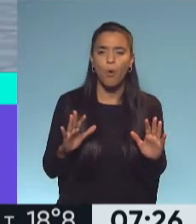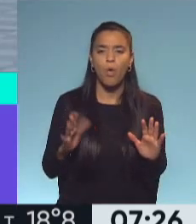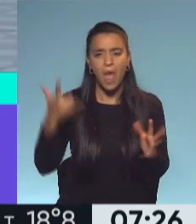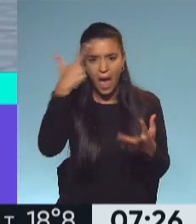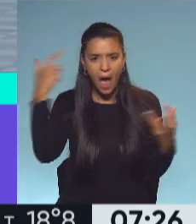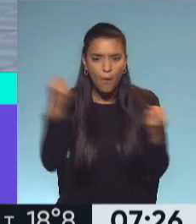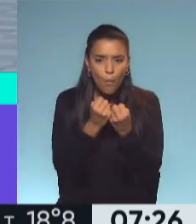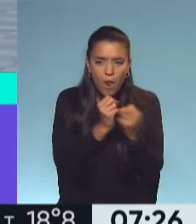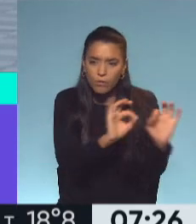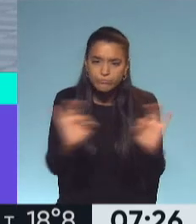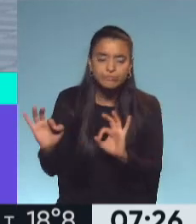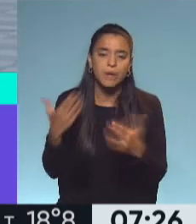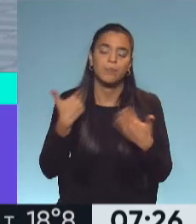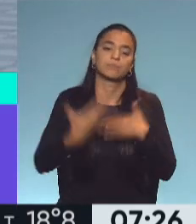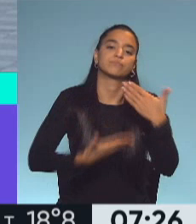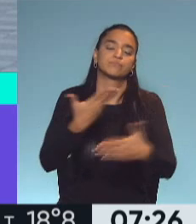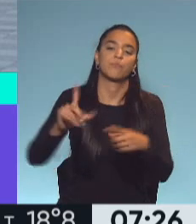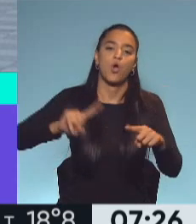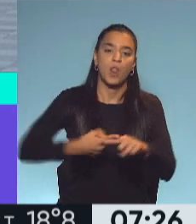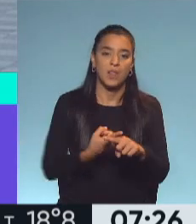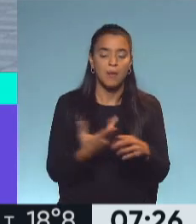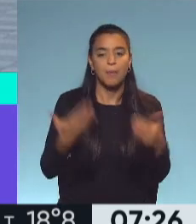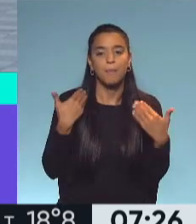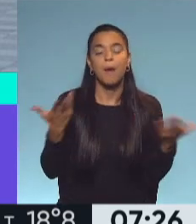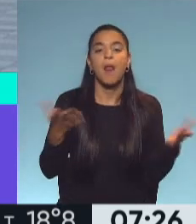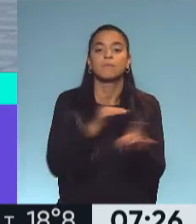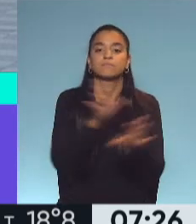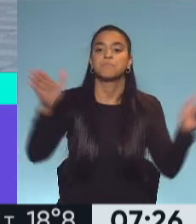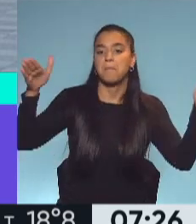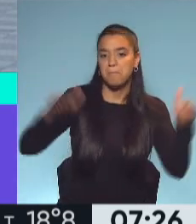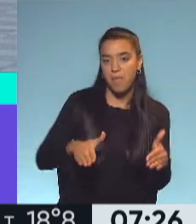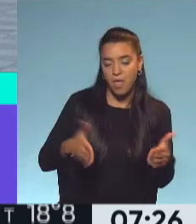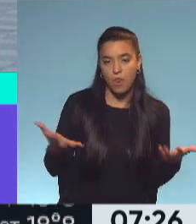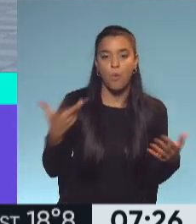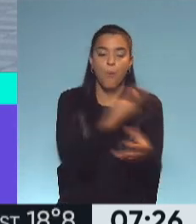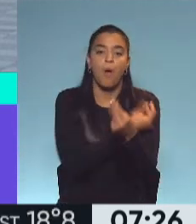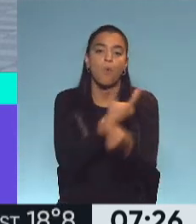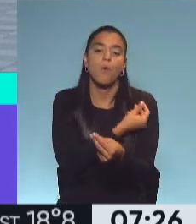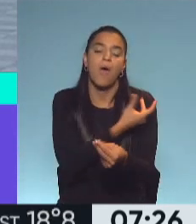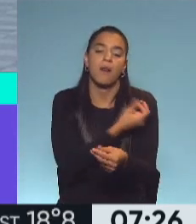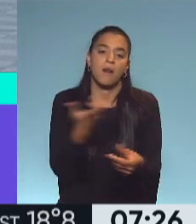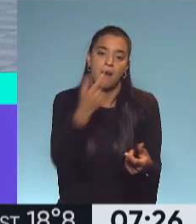acuerdos posibles para llevar adelante políticas sanitarias que ayuden a reducir la cantidad de casos y vacunar lo más rápido posible.